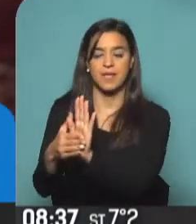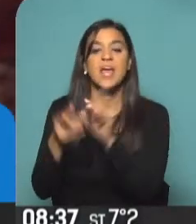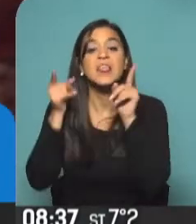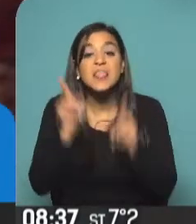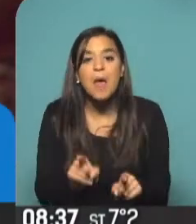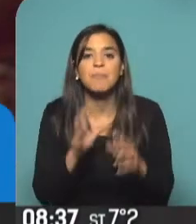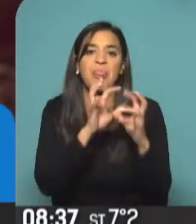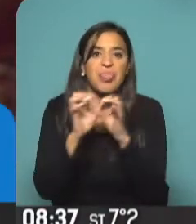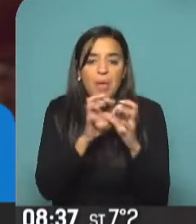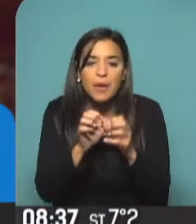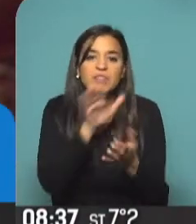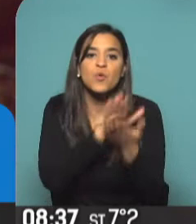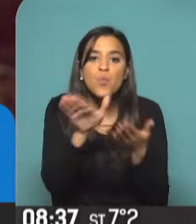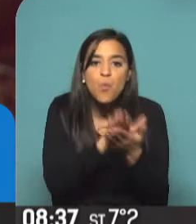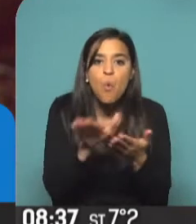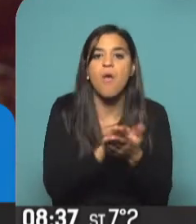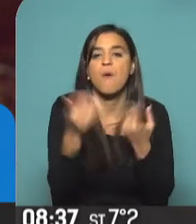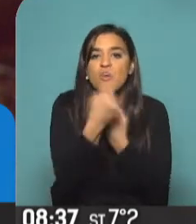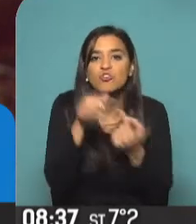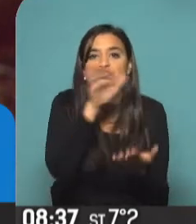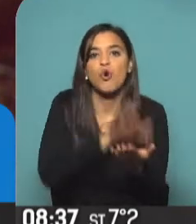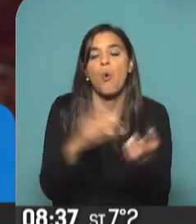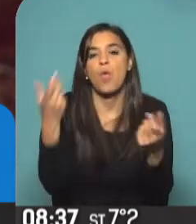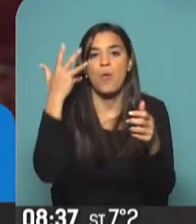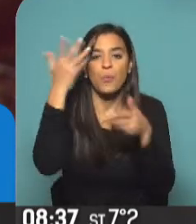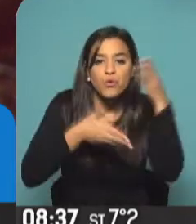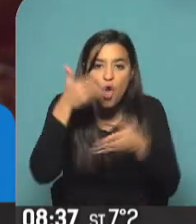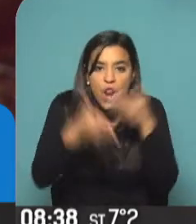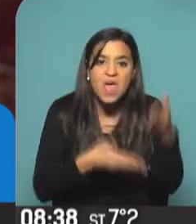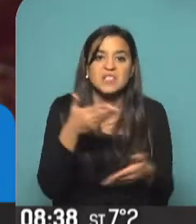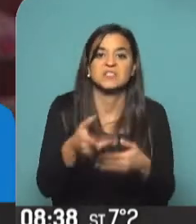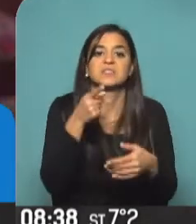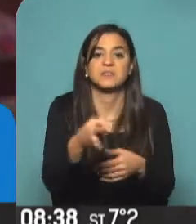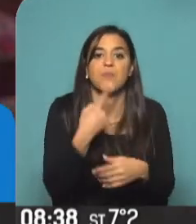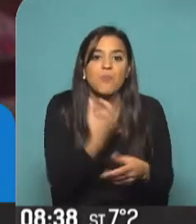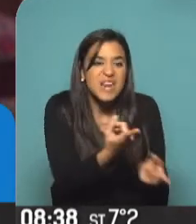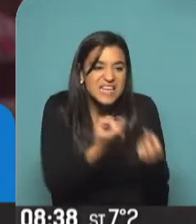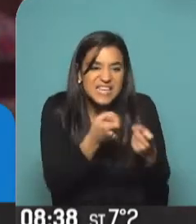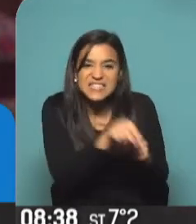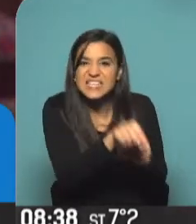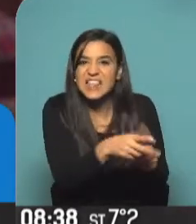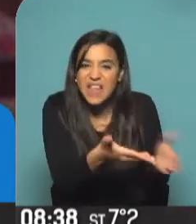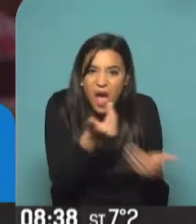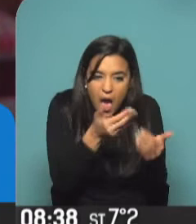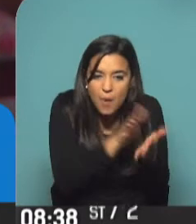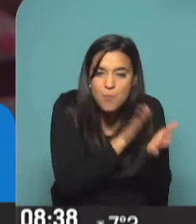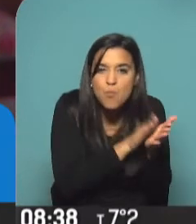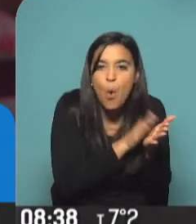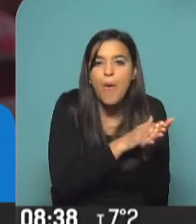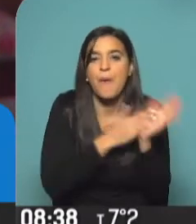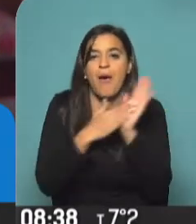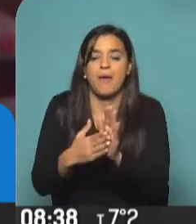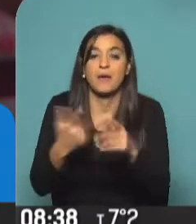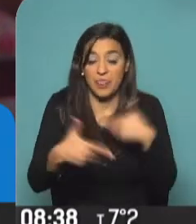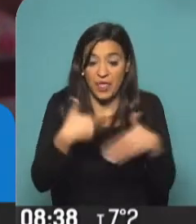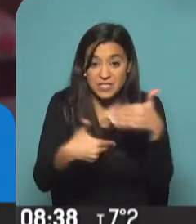y tratar de debatir nuevos sentido sobre las violencias en el marco de los de un insumo pericial entonces básicamente lo que hacemos y